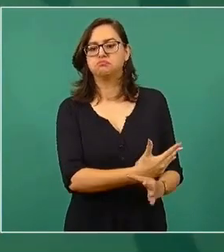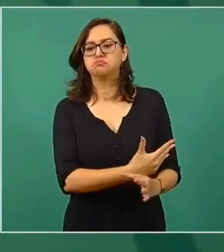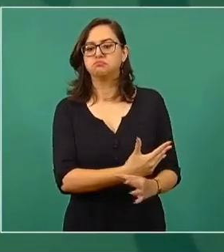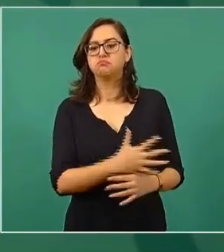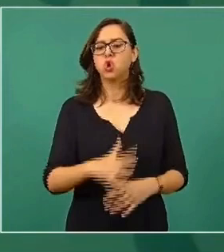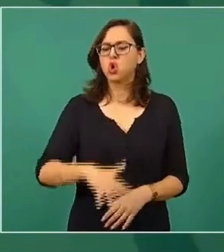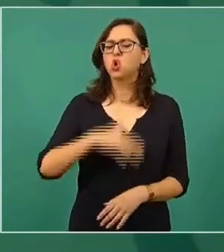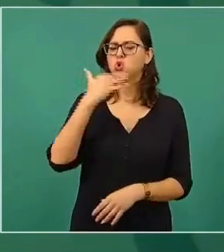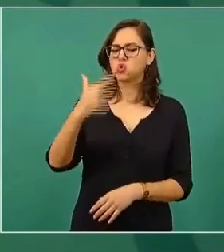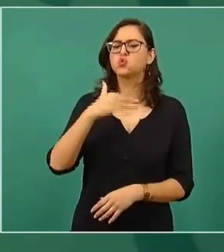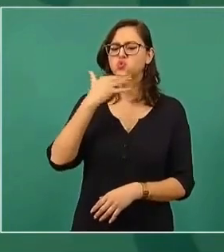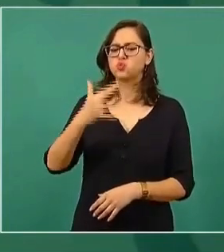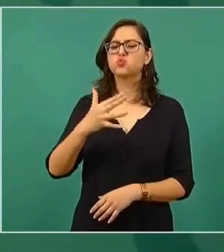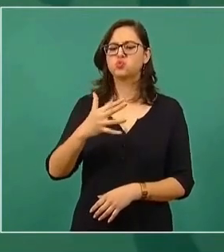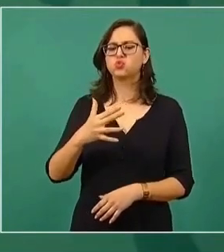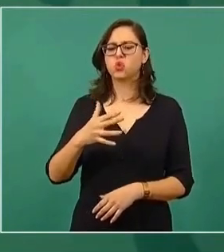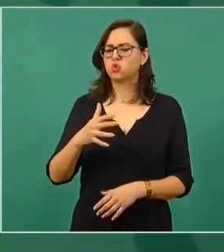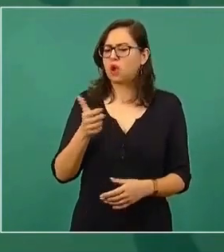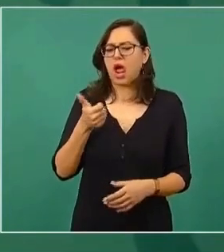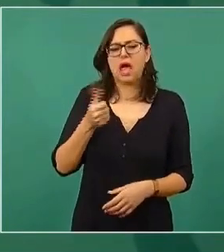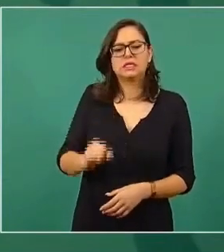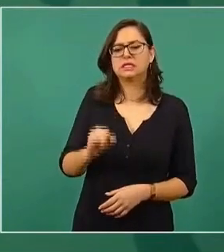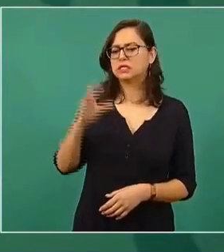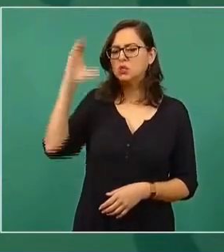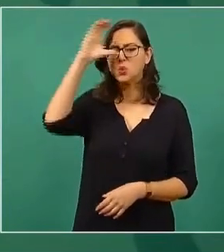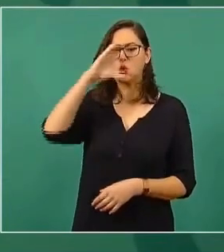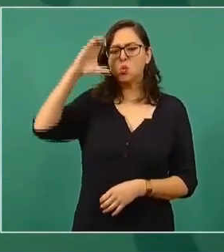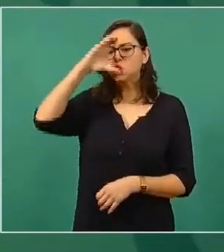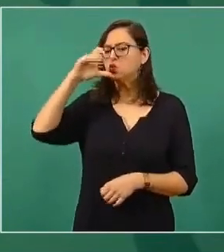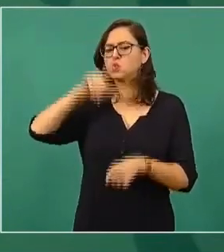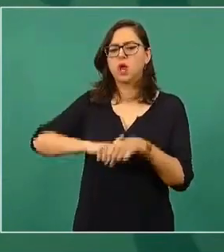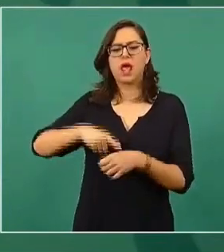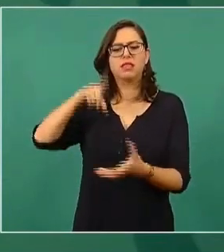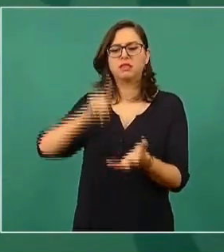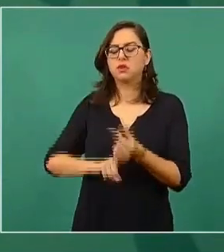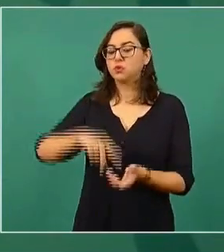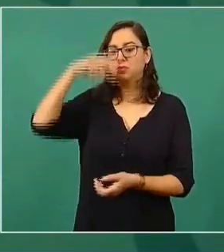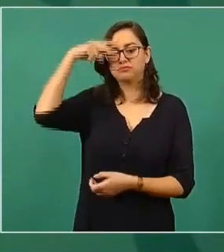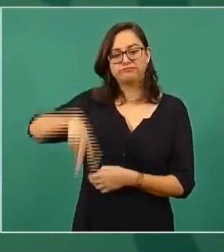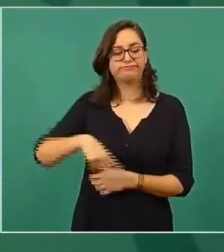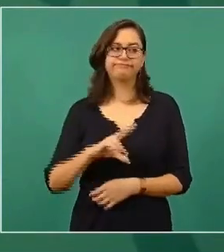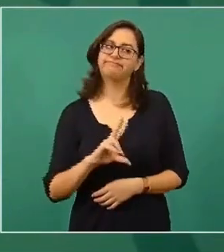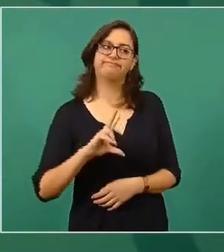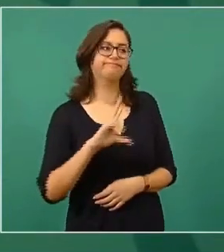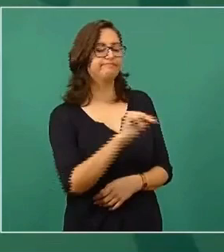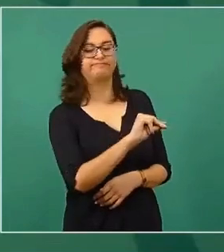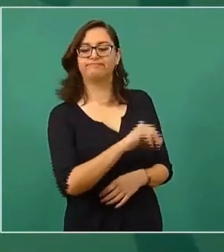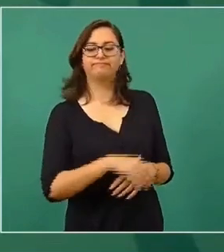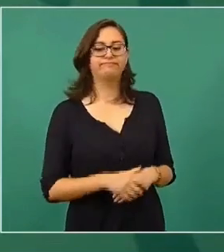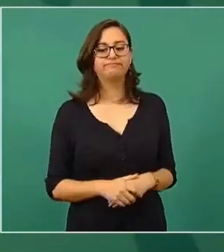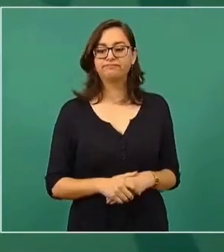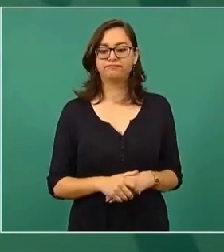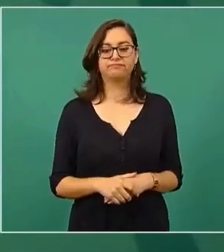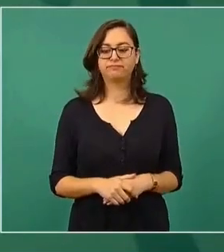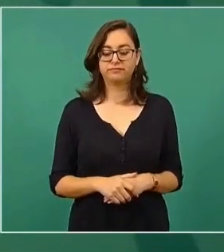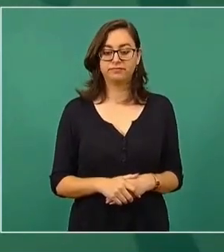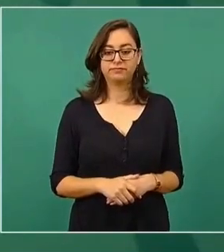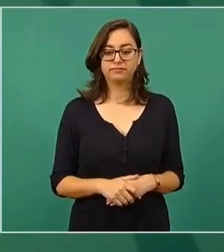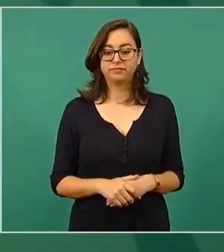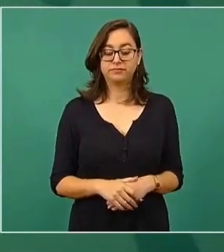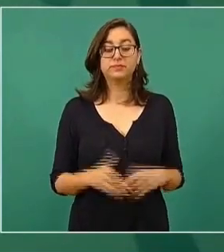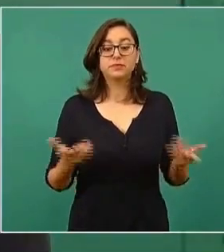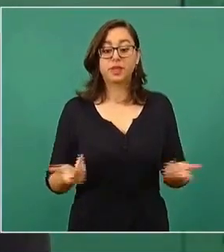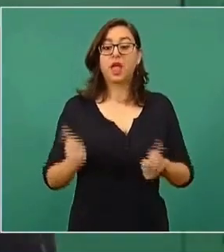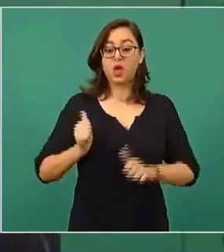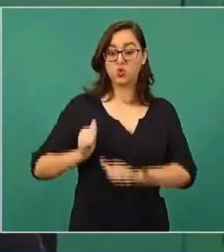que la corrupción era parte de la cultura del pueblo de México. No, la corrupción se da de arriba